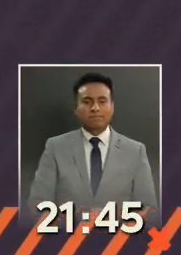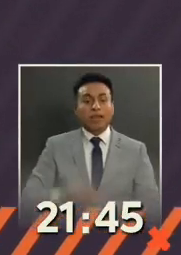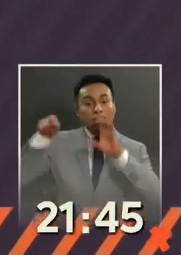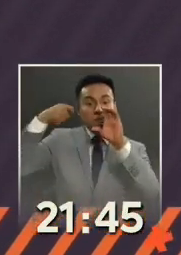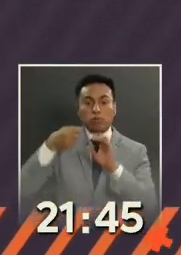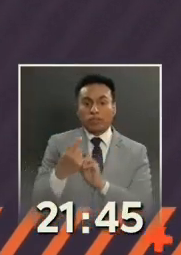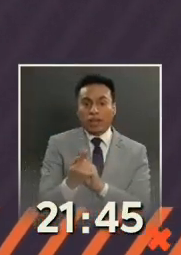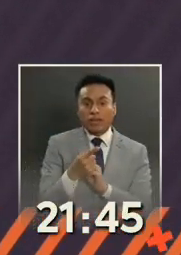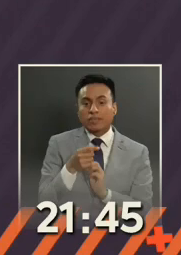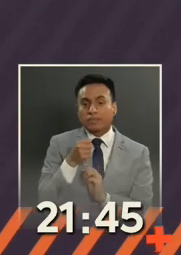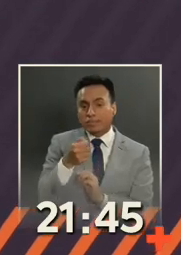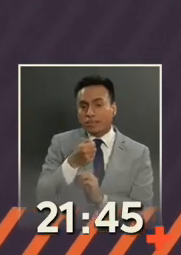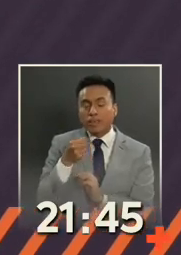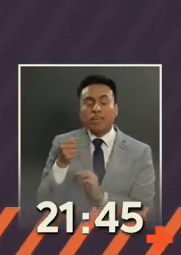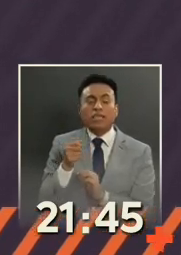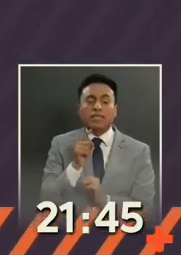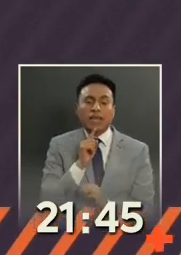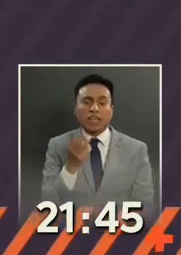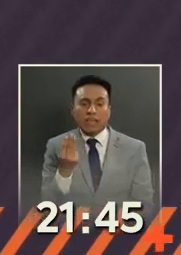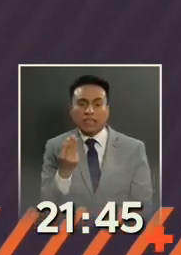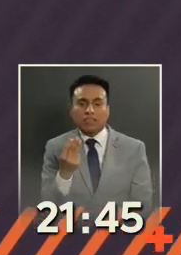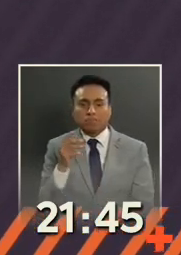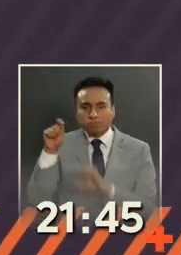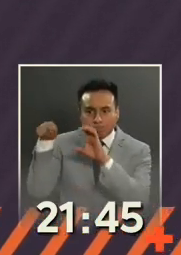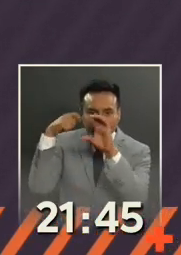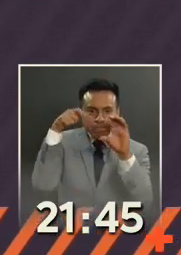Reportajes Tele 13.